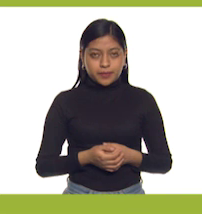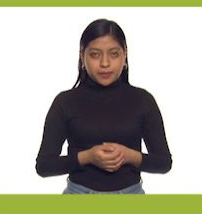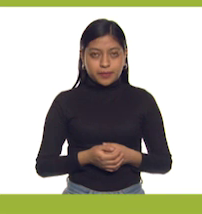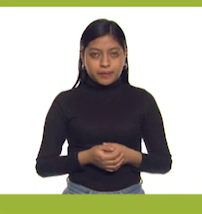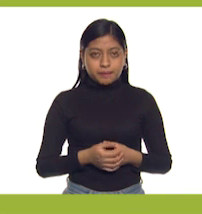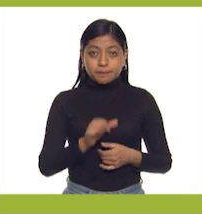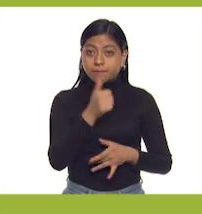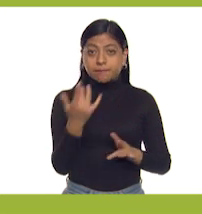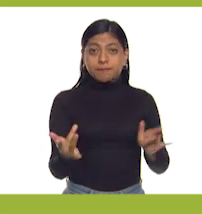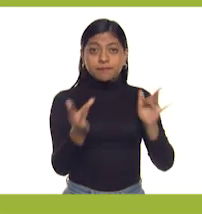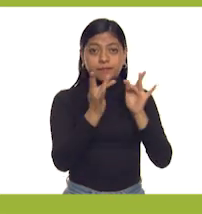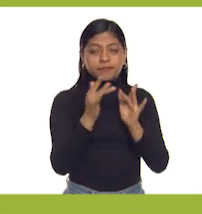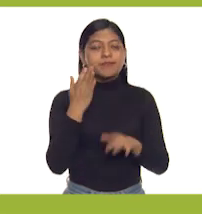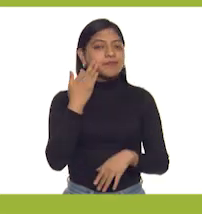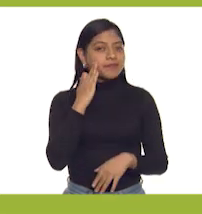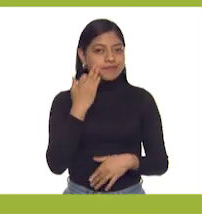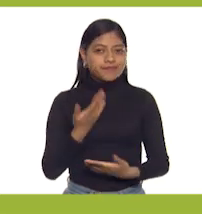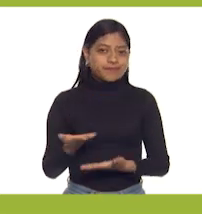buzón.escolar@nube.sep.gob.mx. Facebook